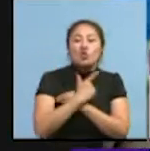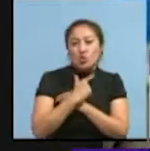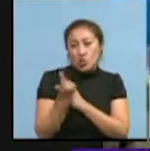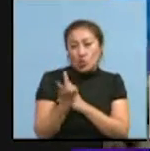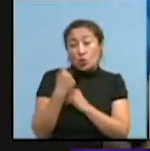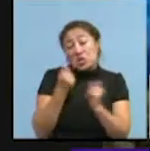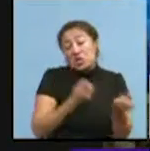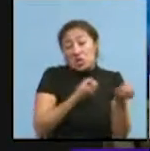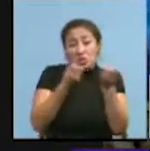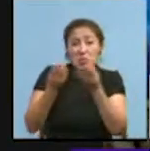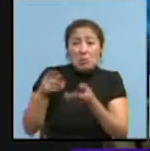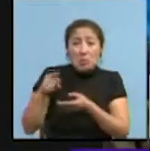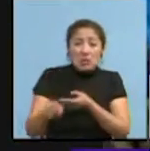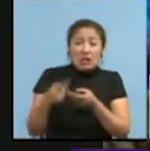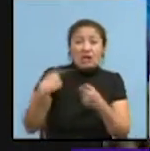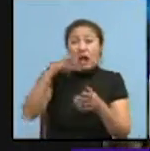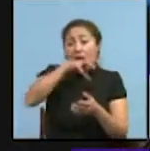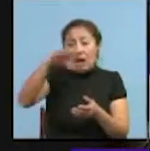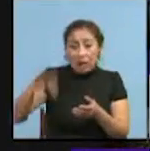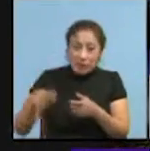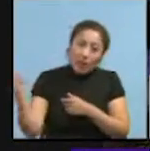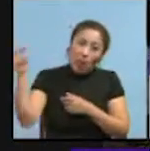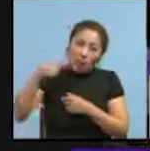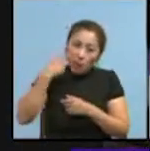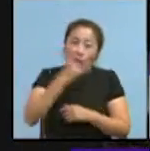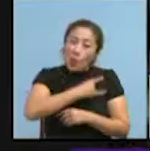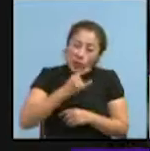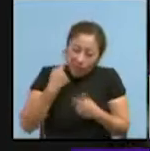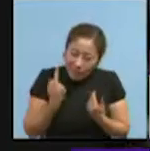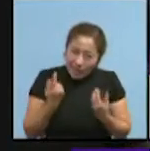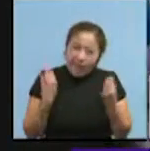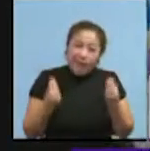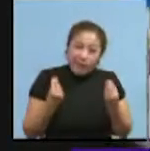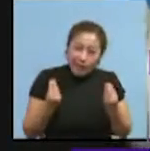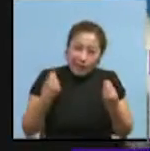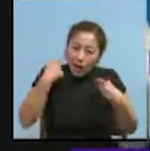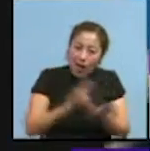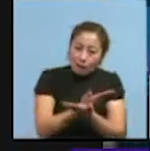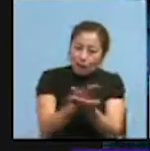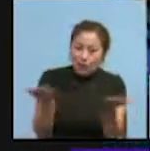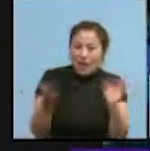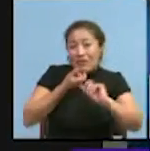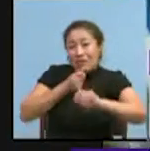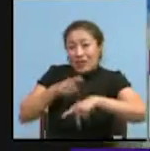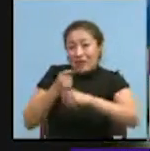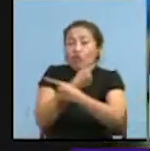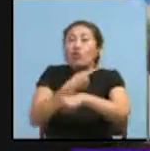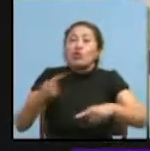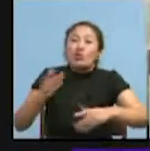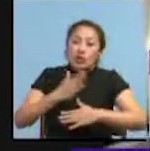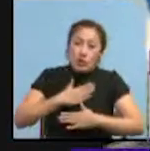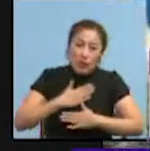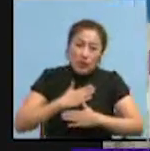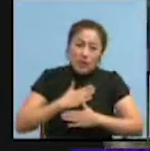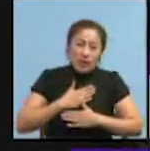nos invitan a la feria, como en este caso vinimos acá en la facultad, a exponer y vender de paso también nuestros productos.